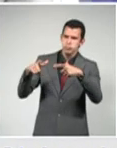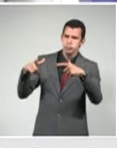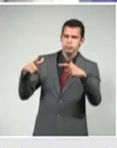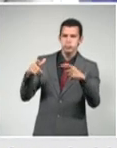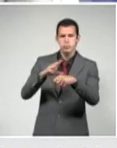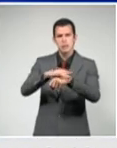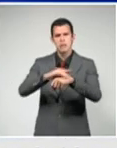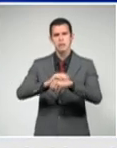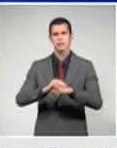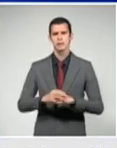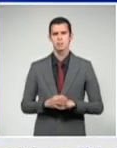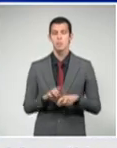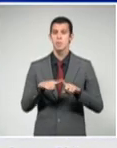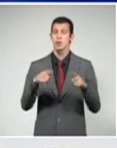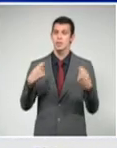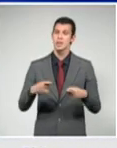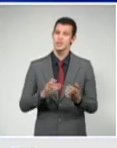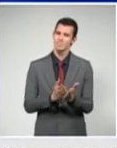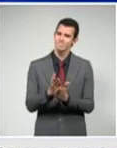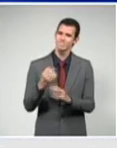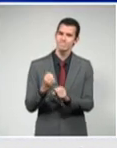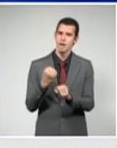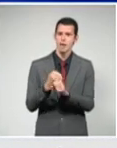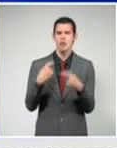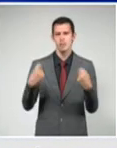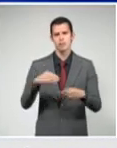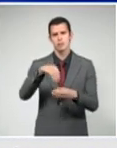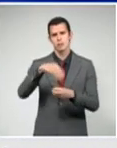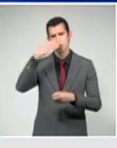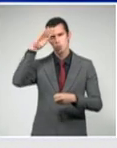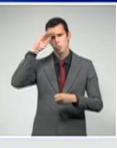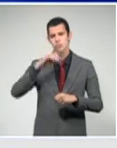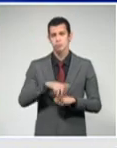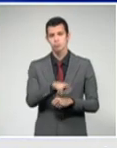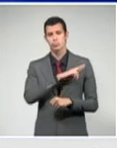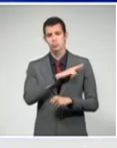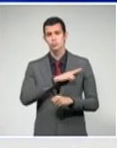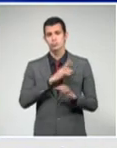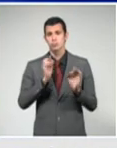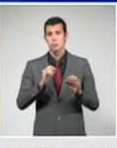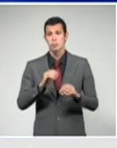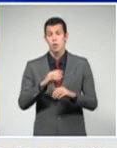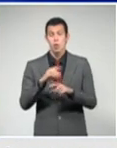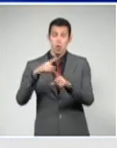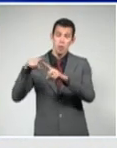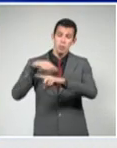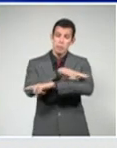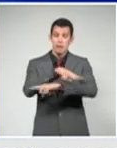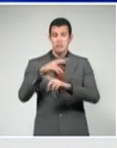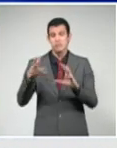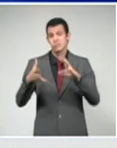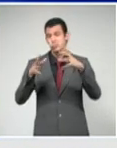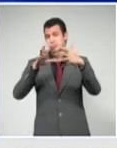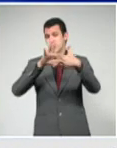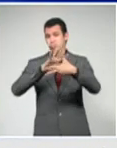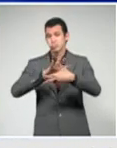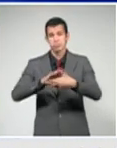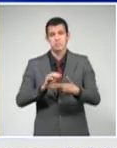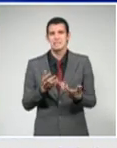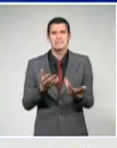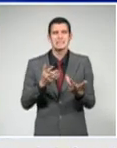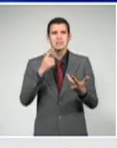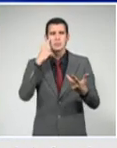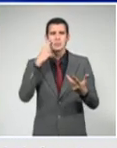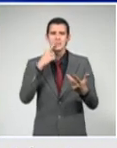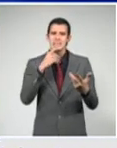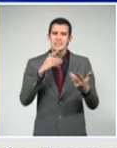continuar trabajando. Así, Pepe, muy compleja la situación internacional. además con muchas cosas contradictorias.